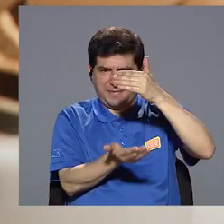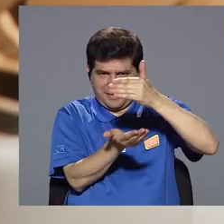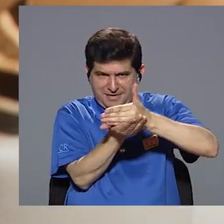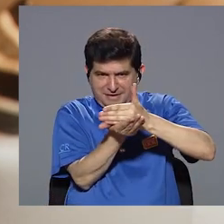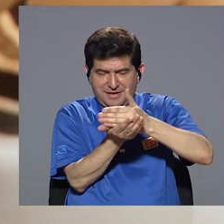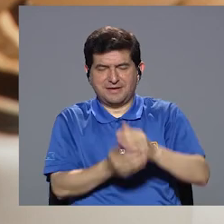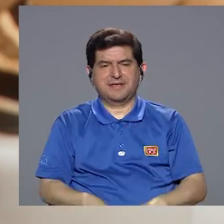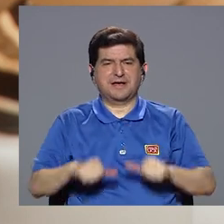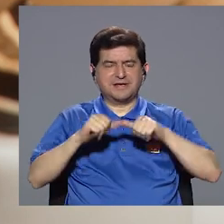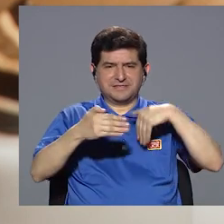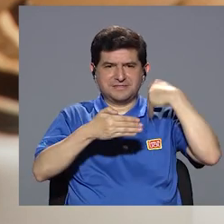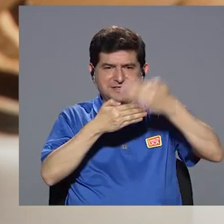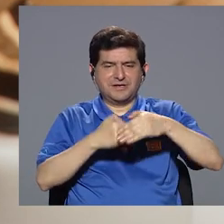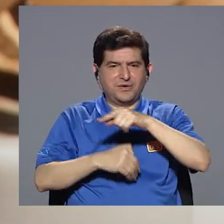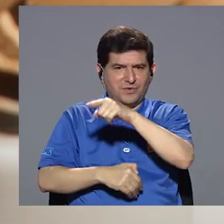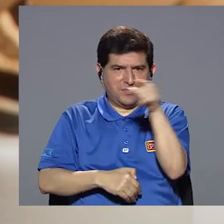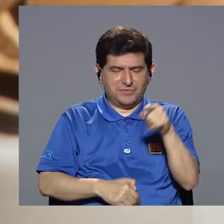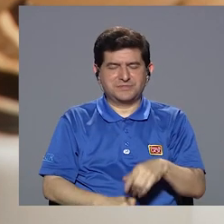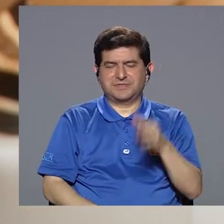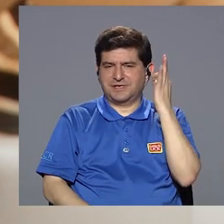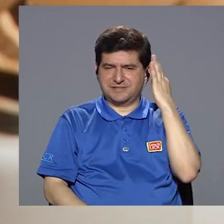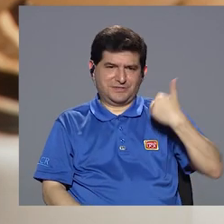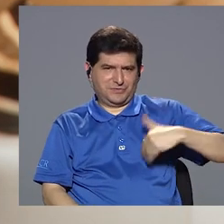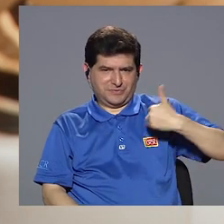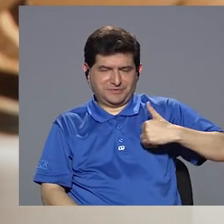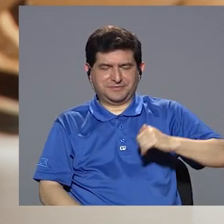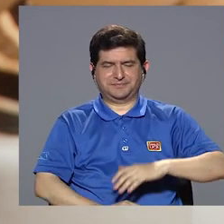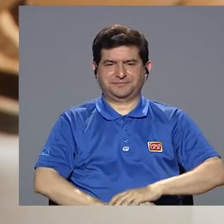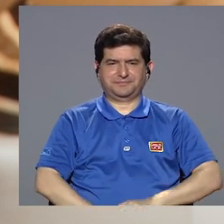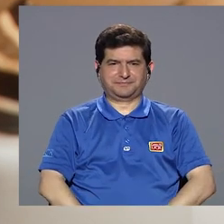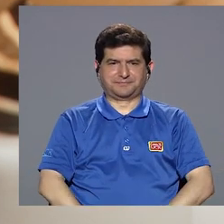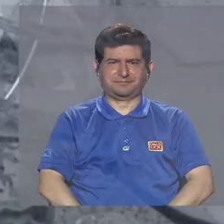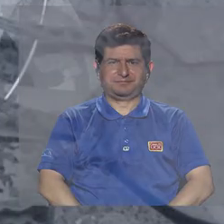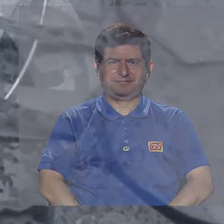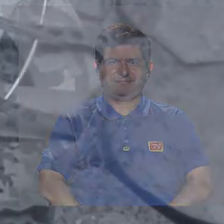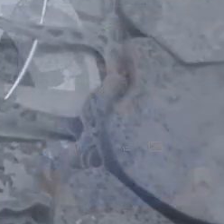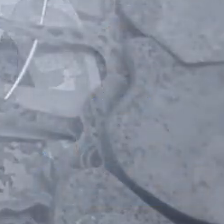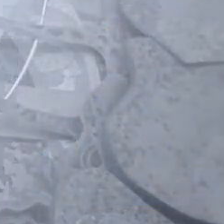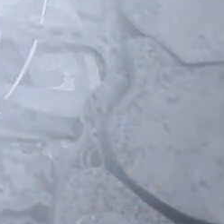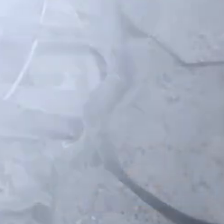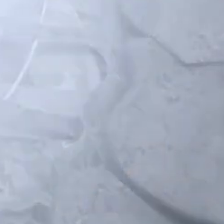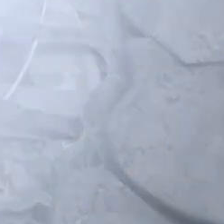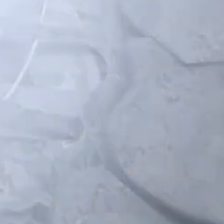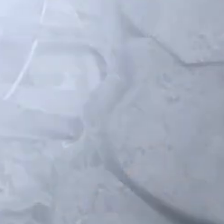un pequeño corte ahorita volvemos con ustedes señoras y señores